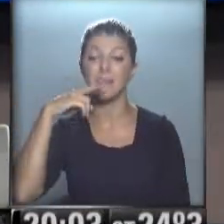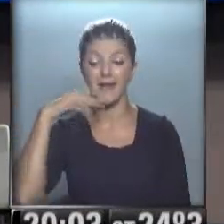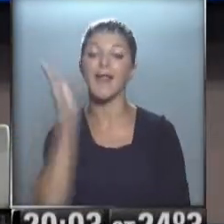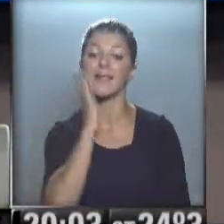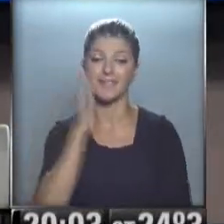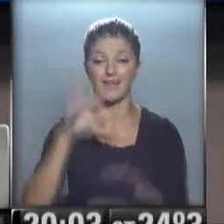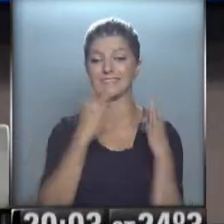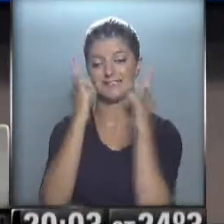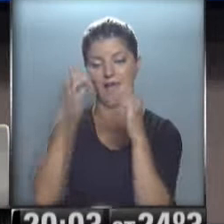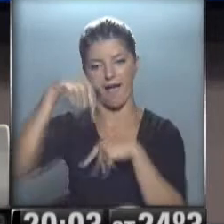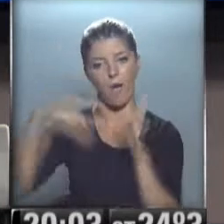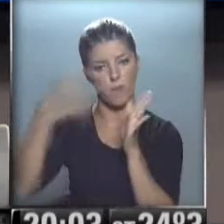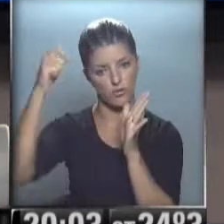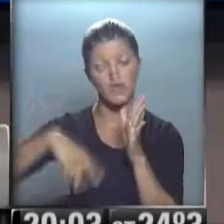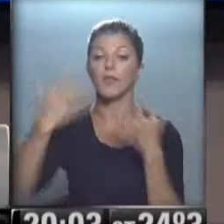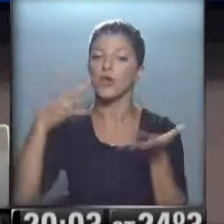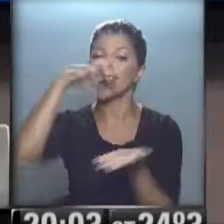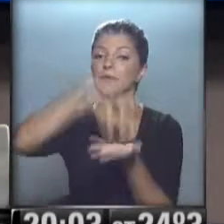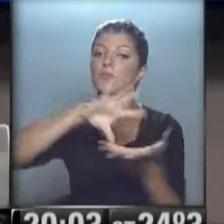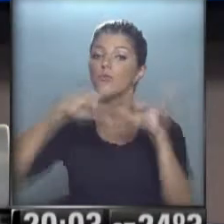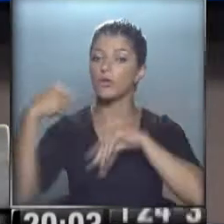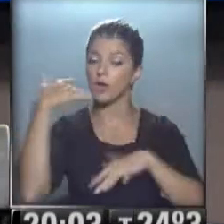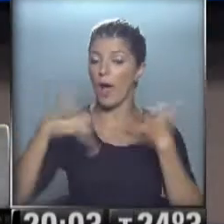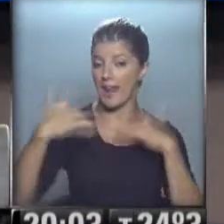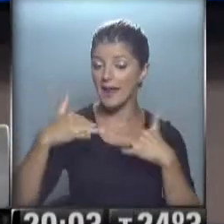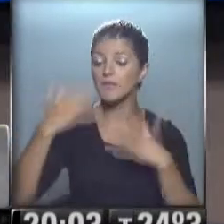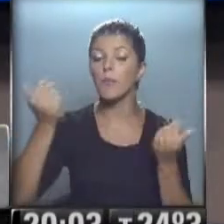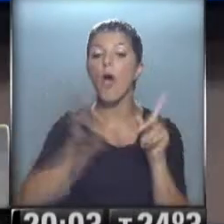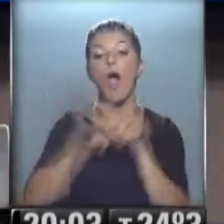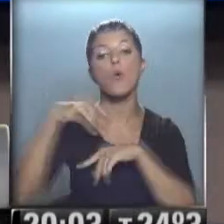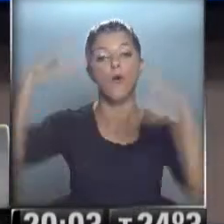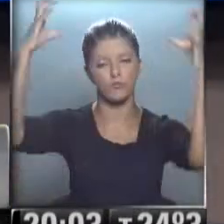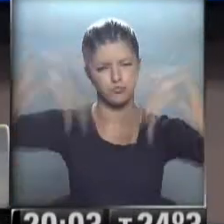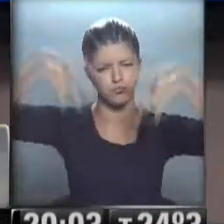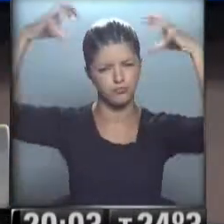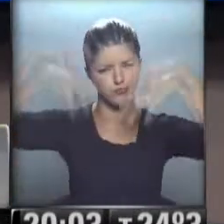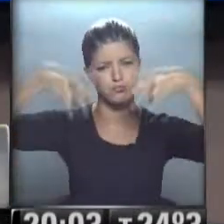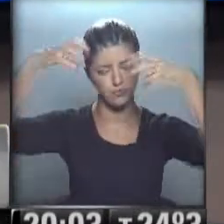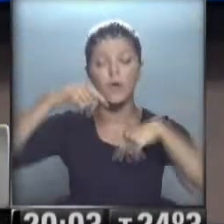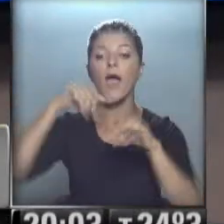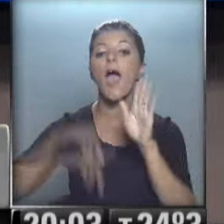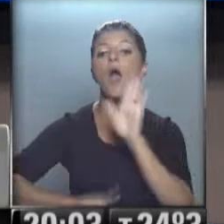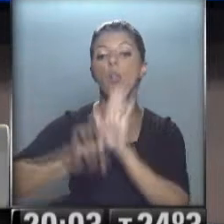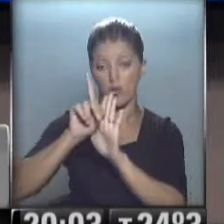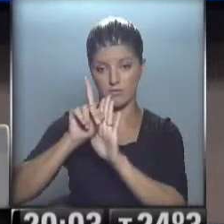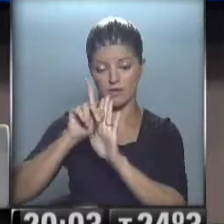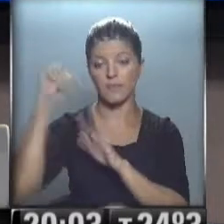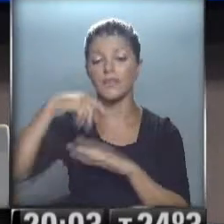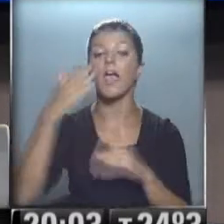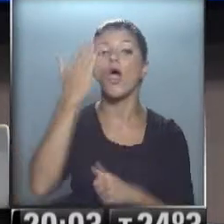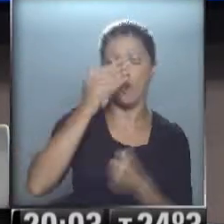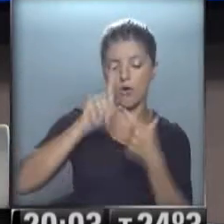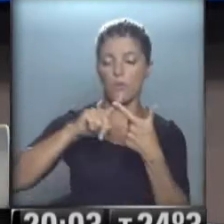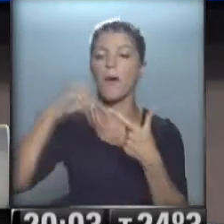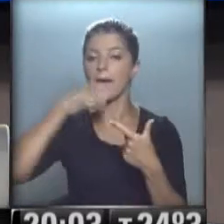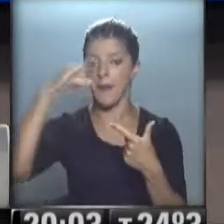Servicio Meteorológico Nacional ha emitido un aviso de alerta por la probabilidad de tormentas severas para el noroeste de Buenos Aires, Córdoba, La Pampa, San